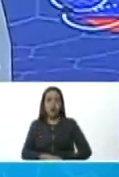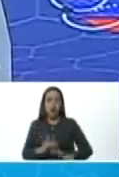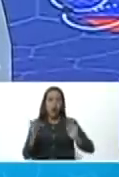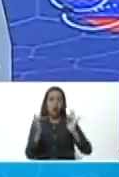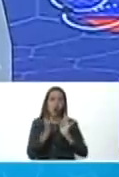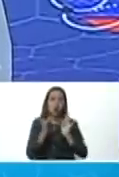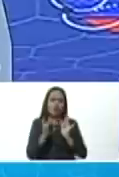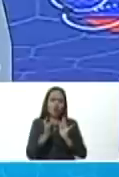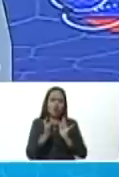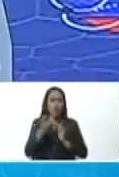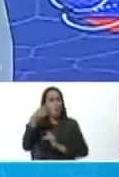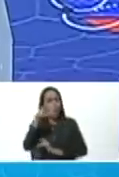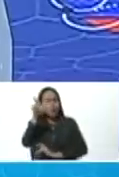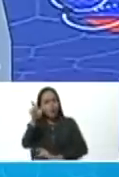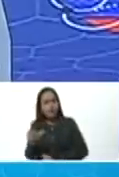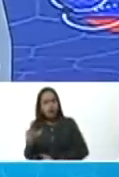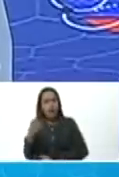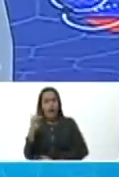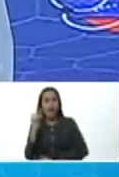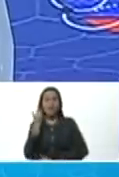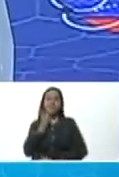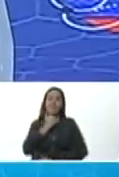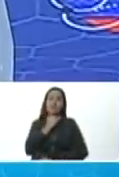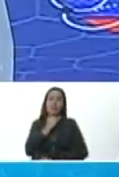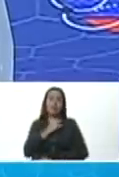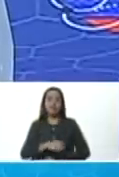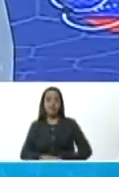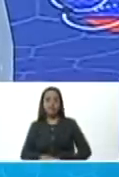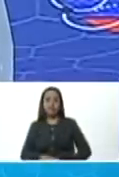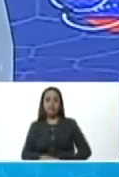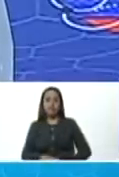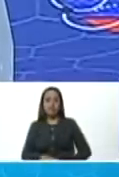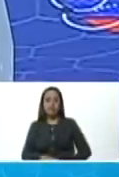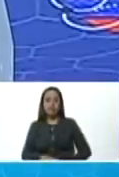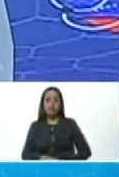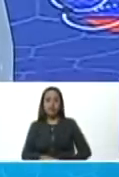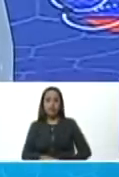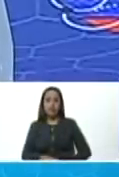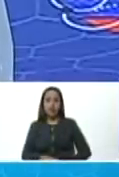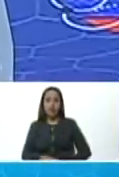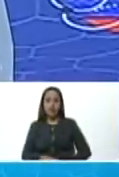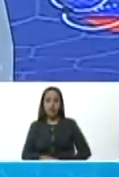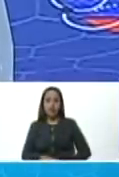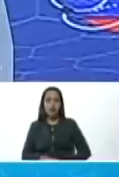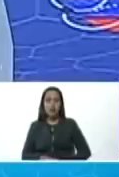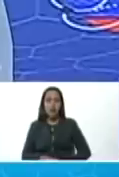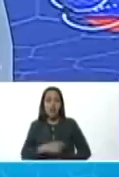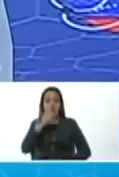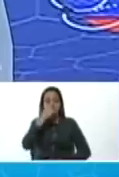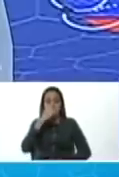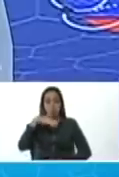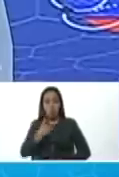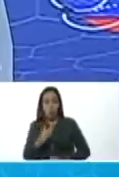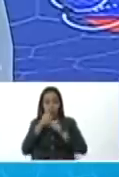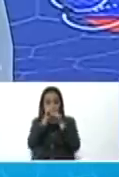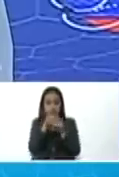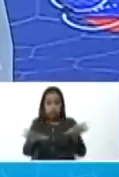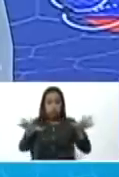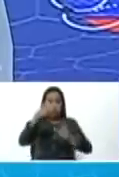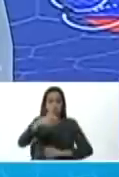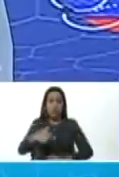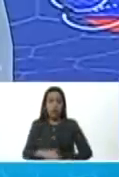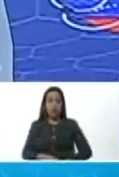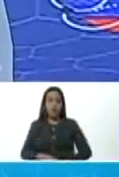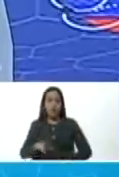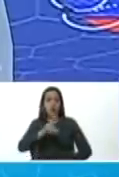con otra que esté infectada con el virus. La enfermedad puede propagarse de persona a persona a través de las